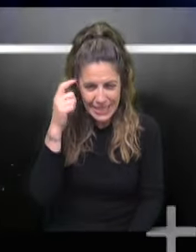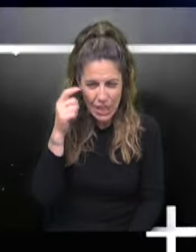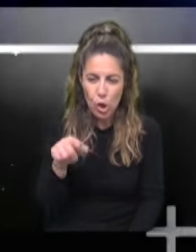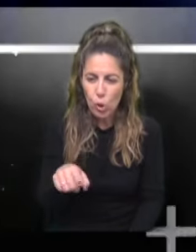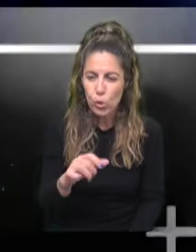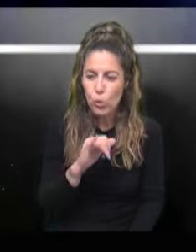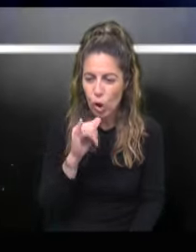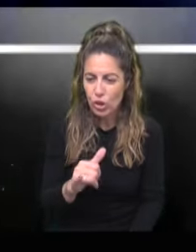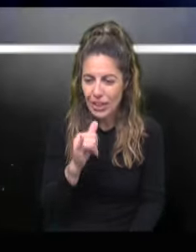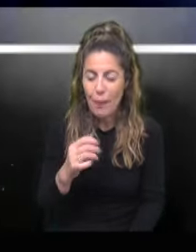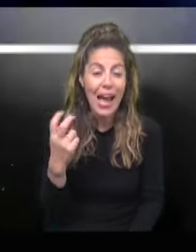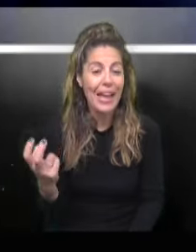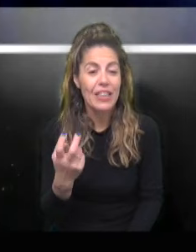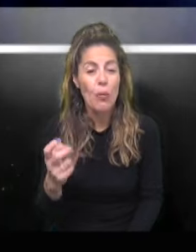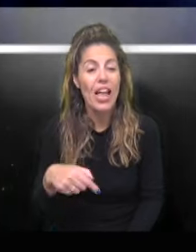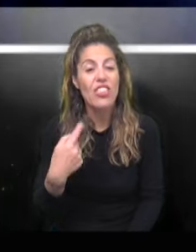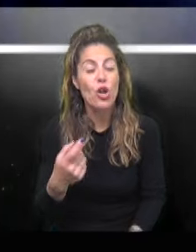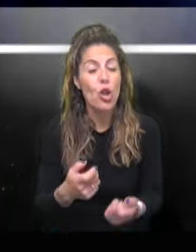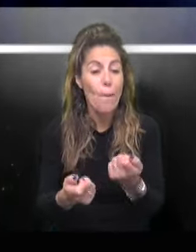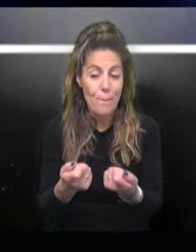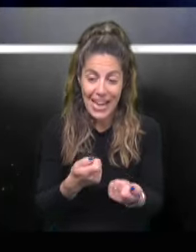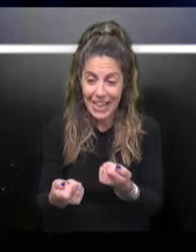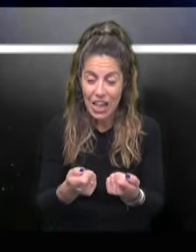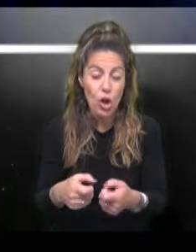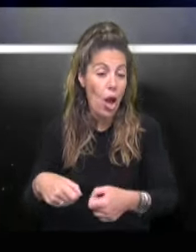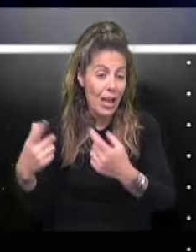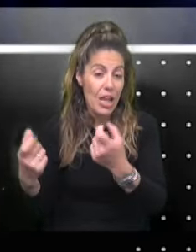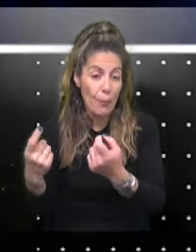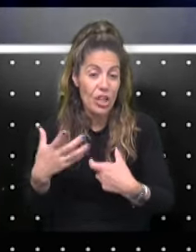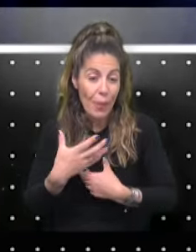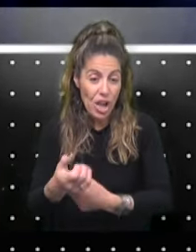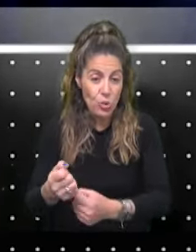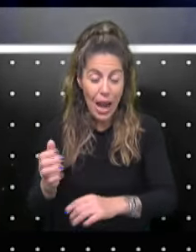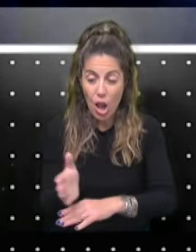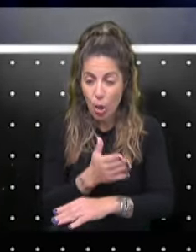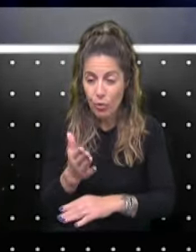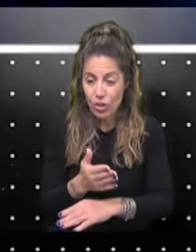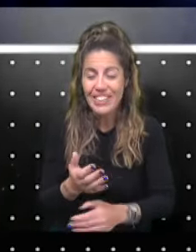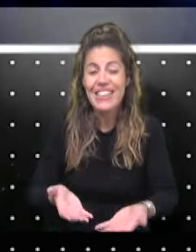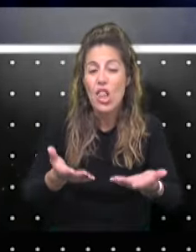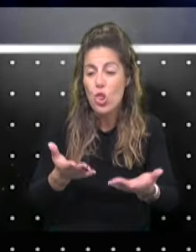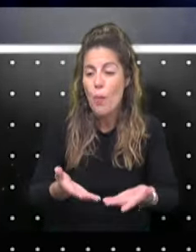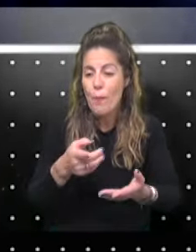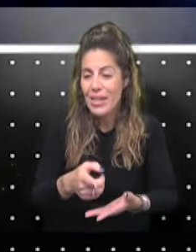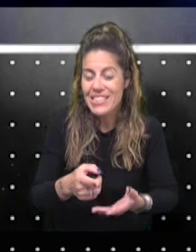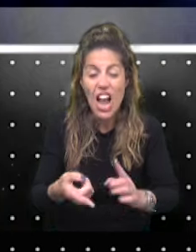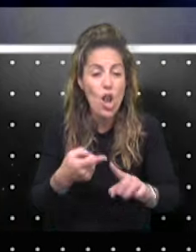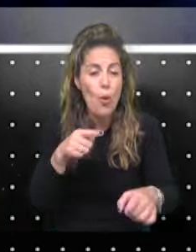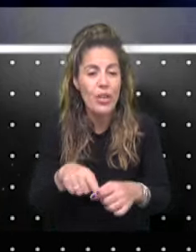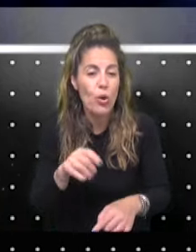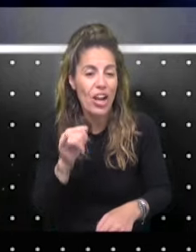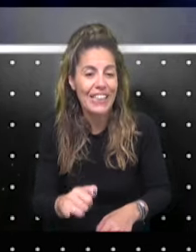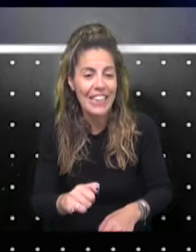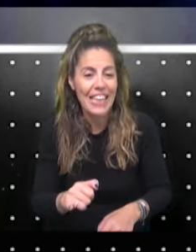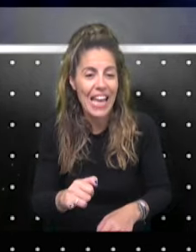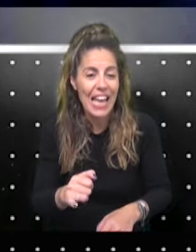tú comentabas no esta búsqueda de otros mercados y de la exportación para ayudar a estos a estos productores qué tanto pesa en eso los vínculos que tiene la